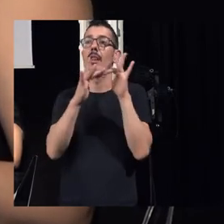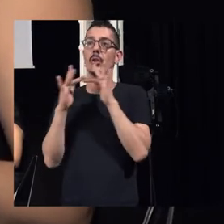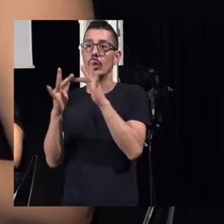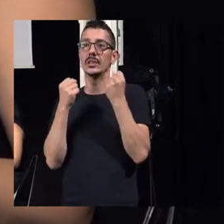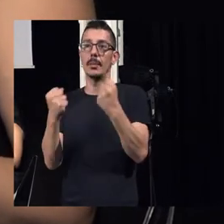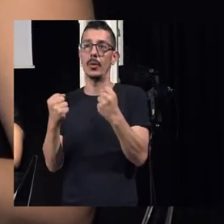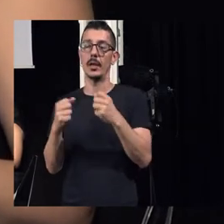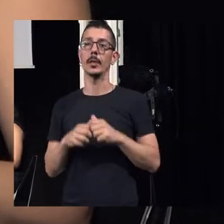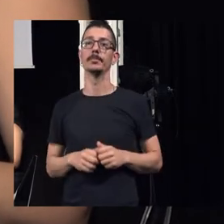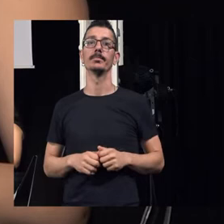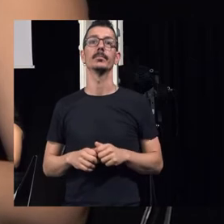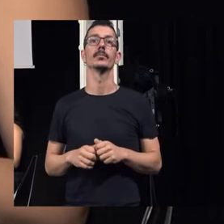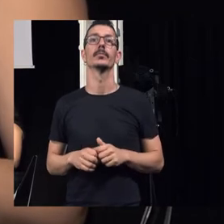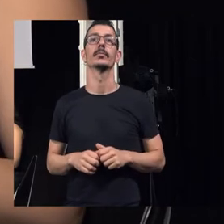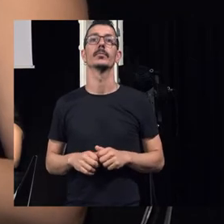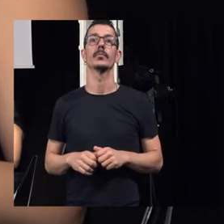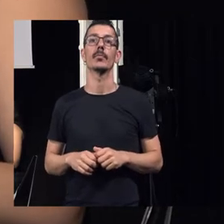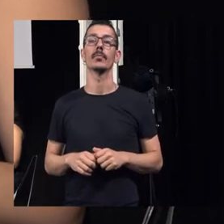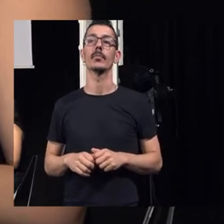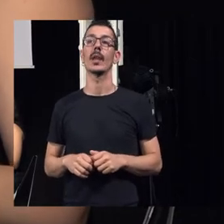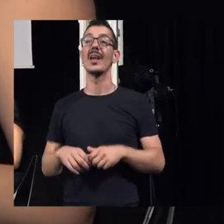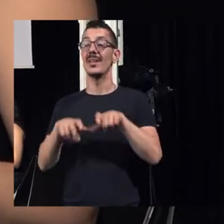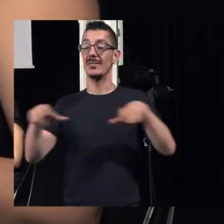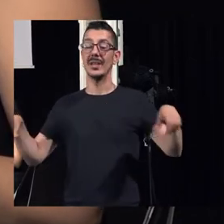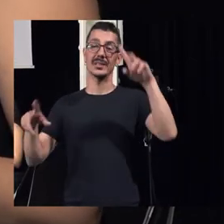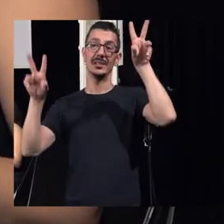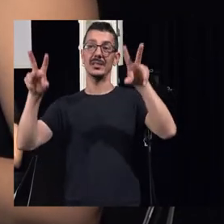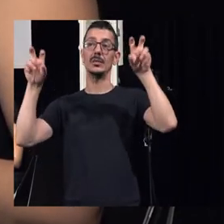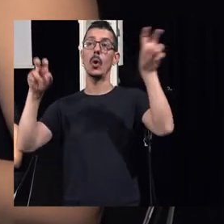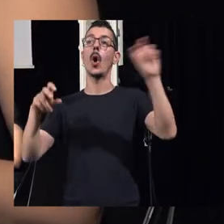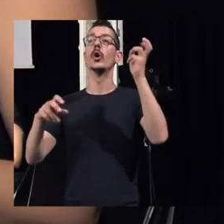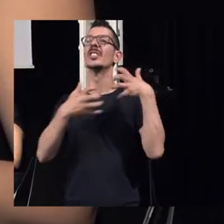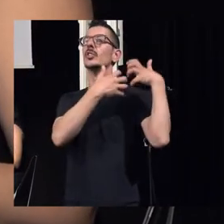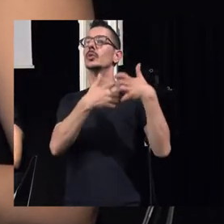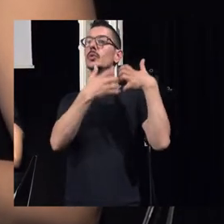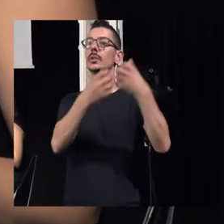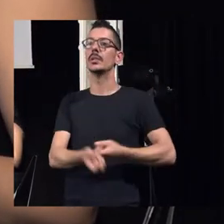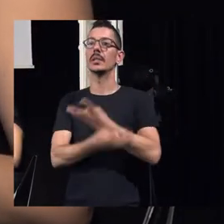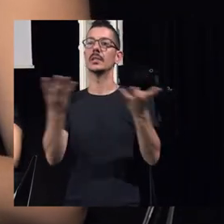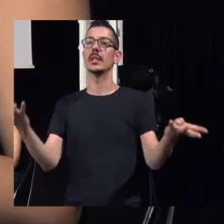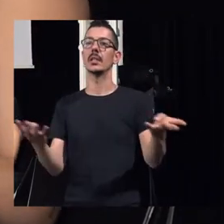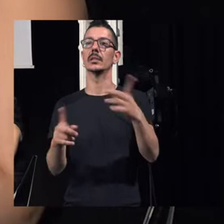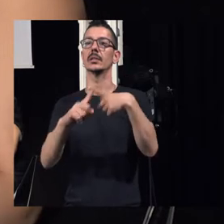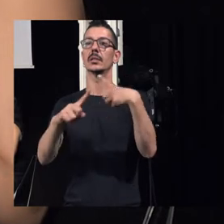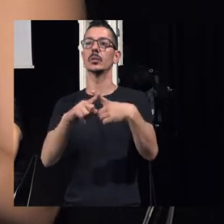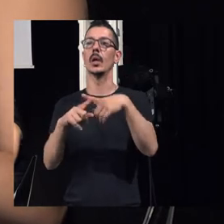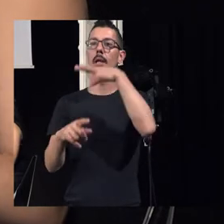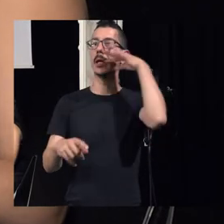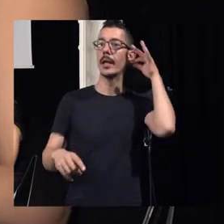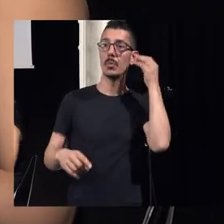mesa lleve por título las otras luchas por la diversidad sexual y de género. Por esto me pregunto y les